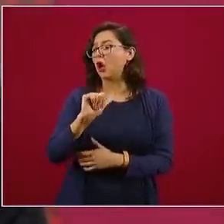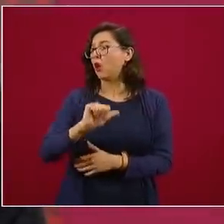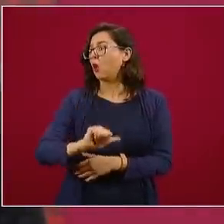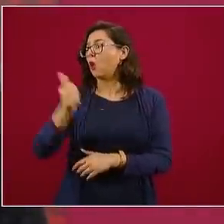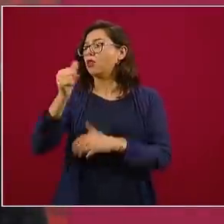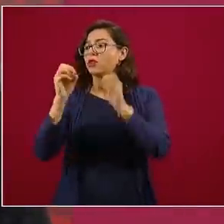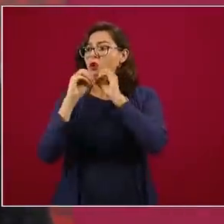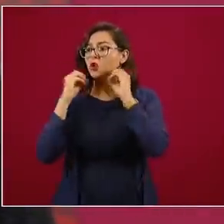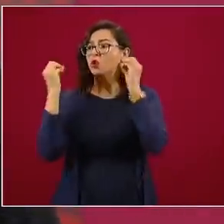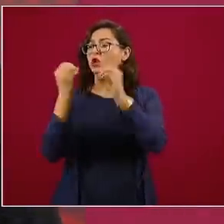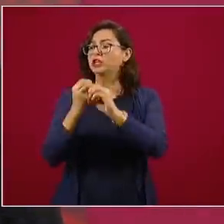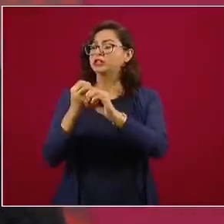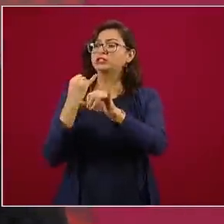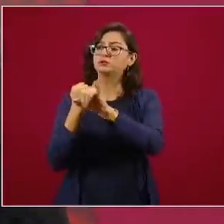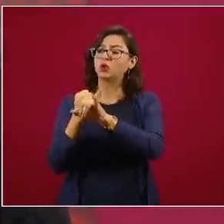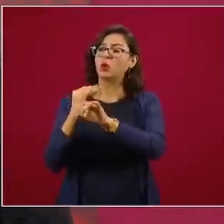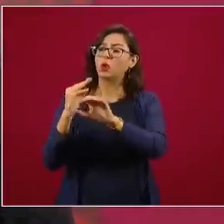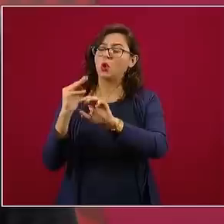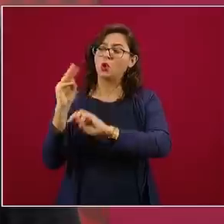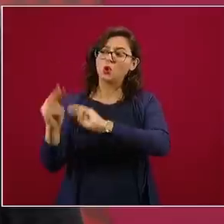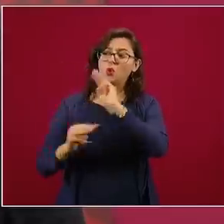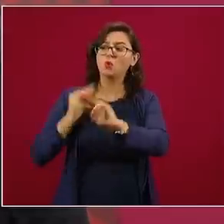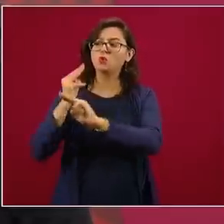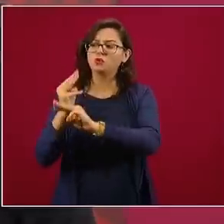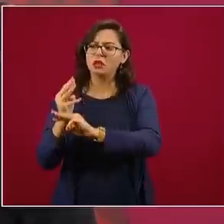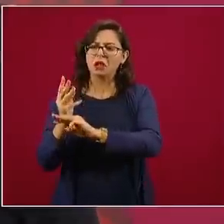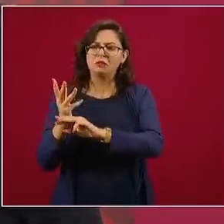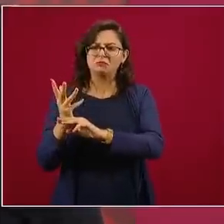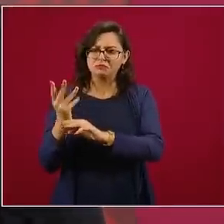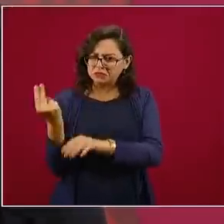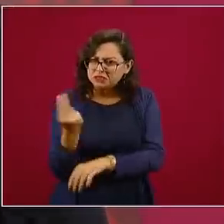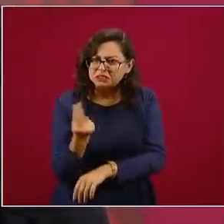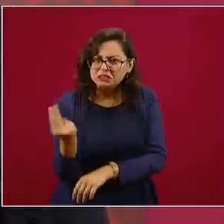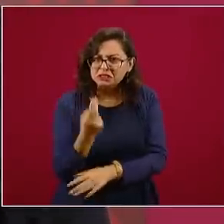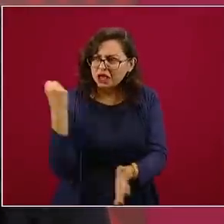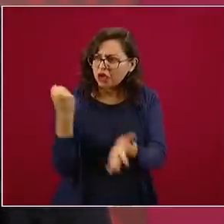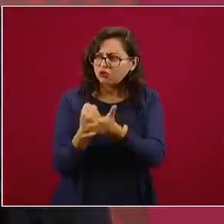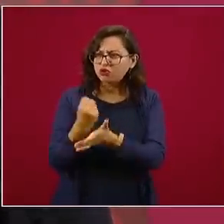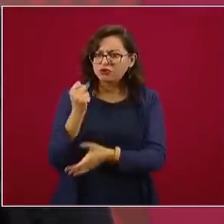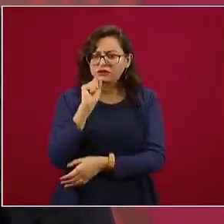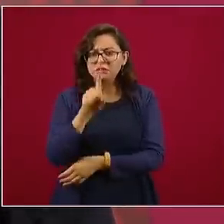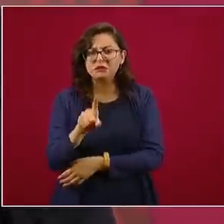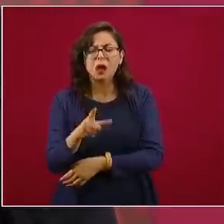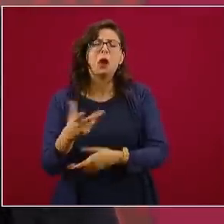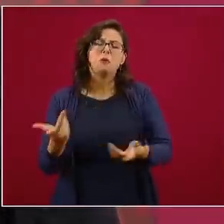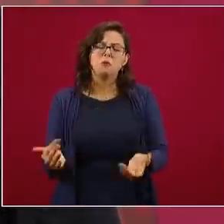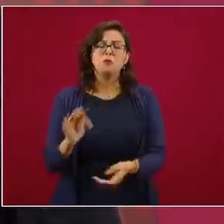organismo mundial, pues también es realmente algo muy serio,